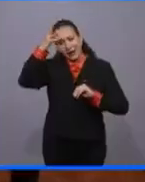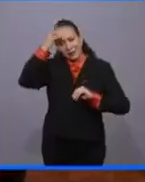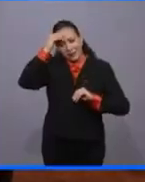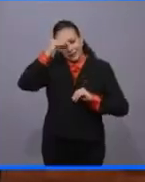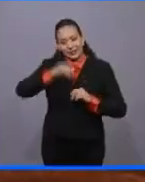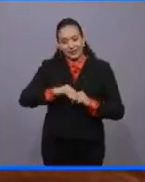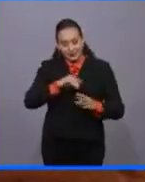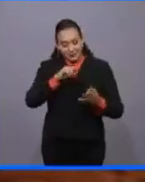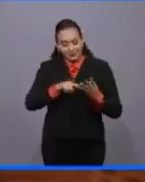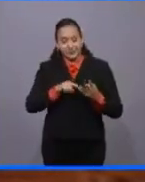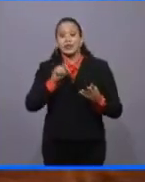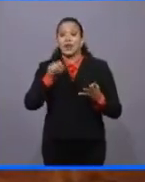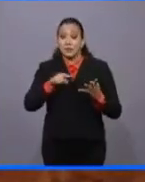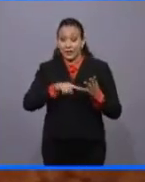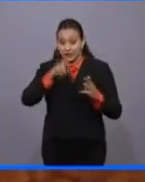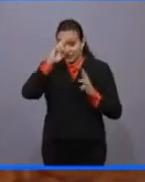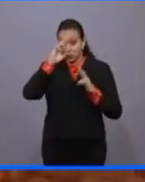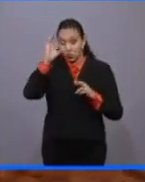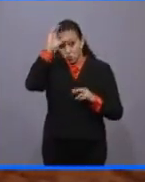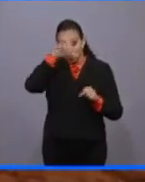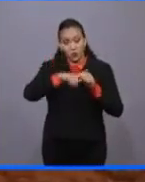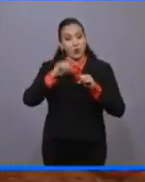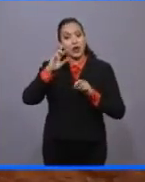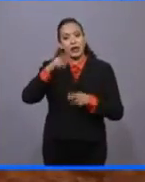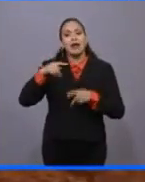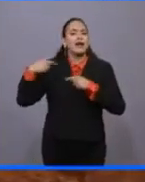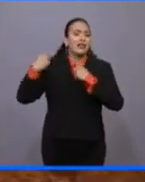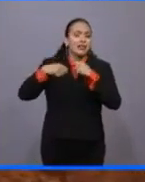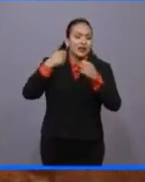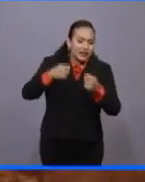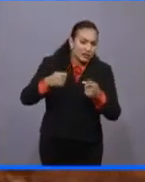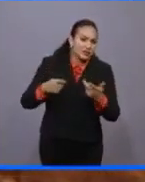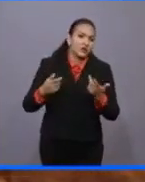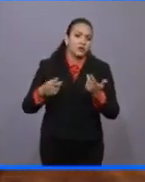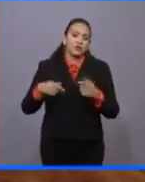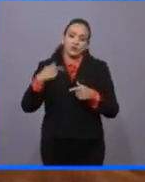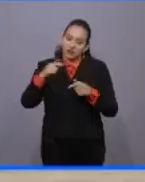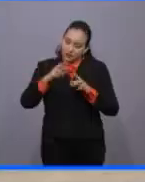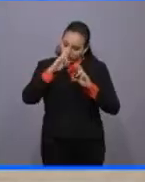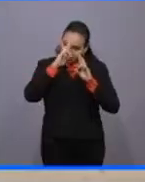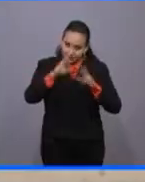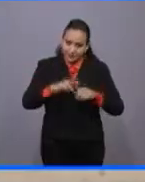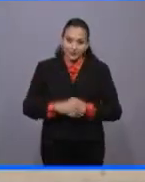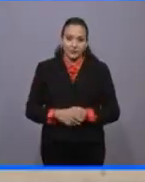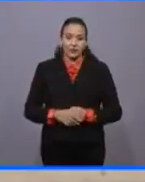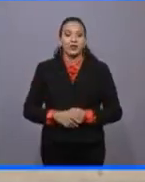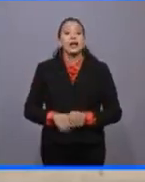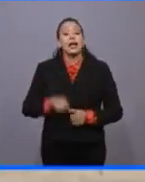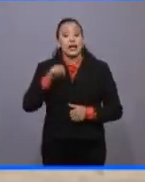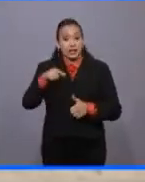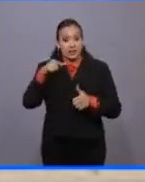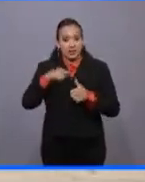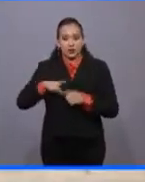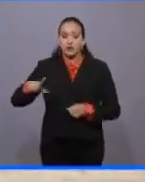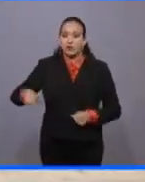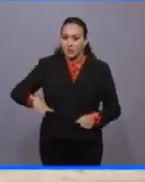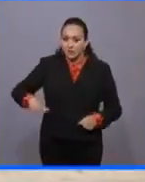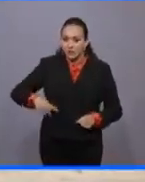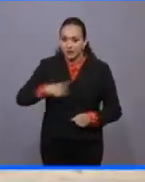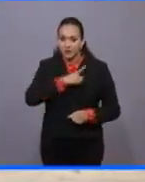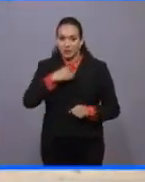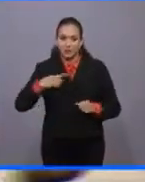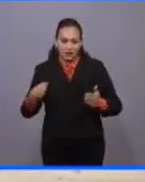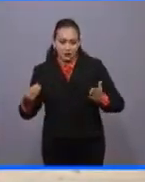aprendizaje, así como respetar sus culturas, tradiciones, historias y aspiraciones. Asimismo, el Estado debe